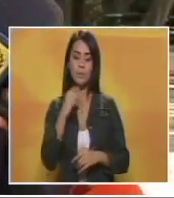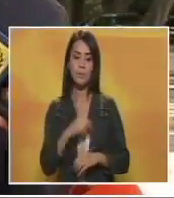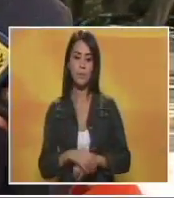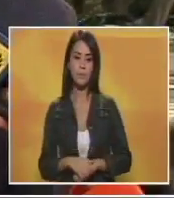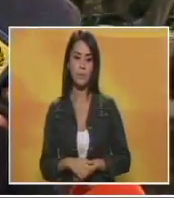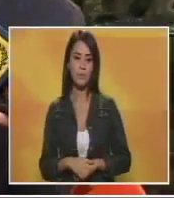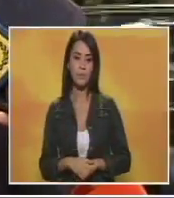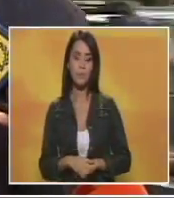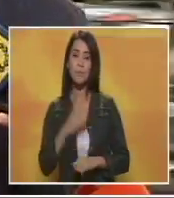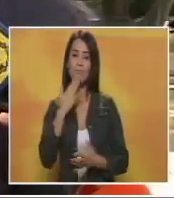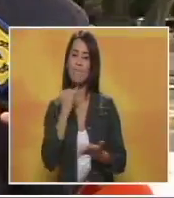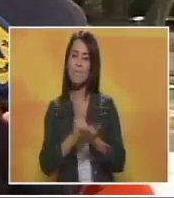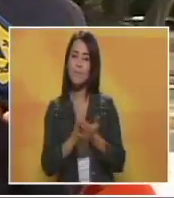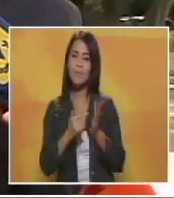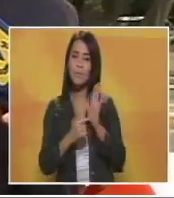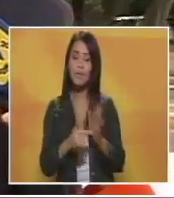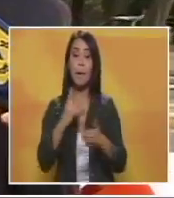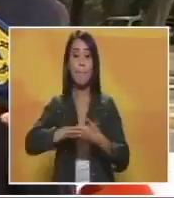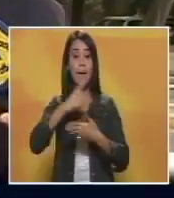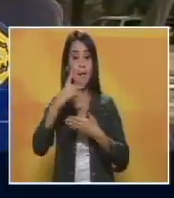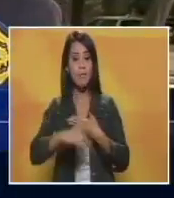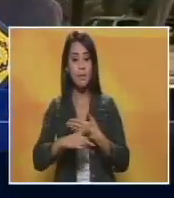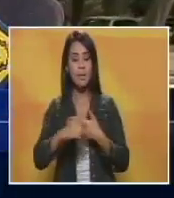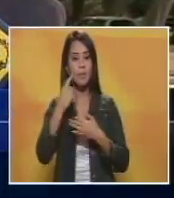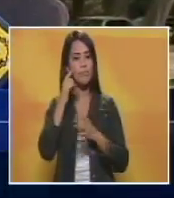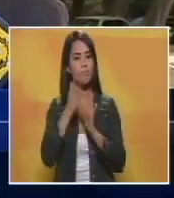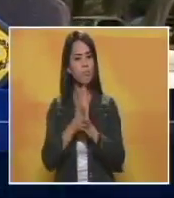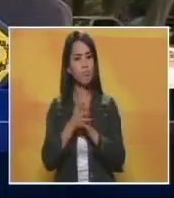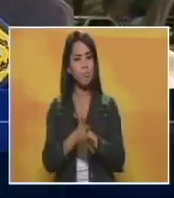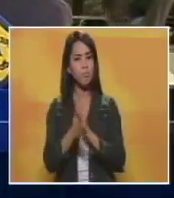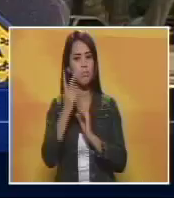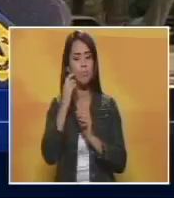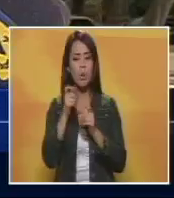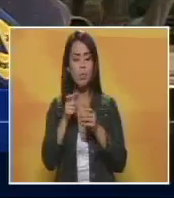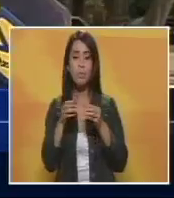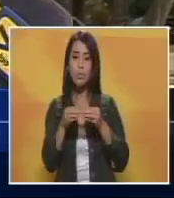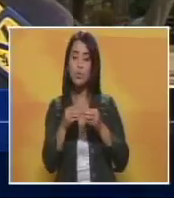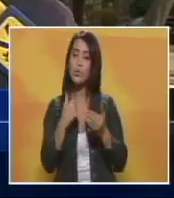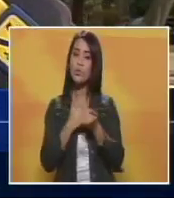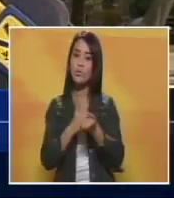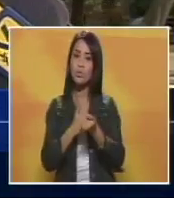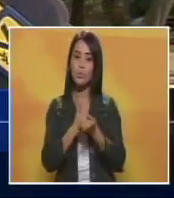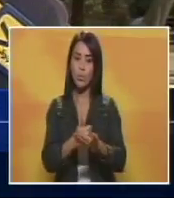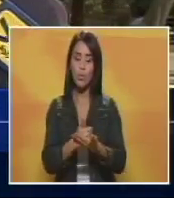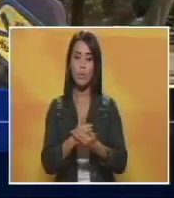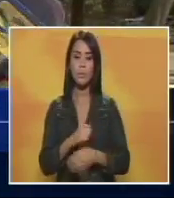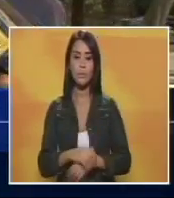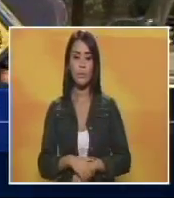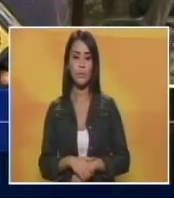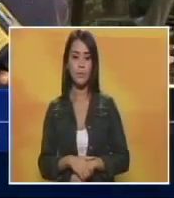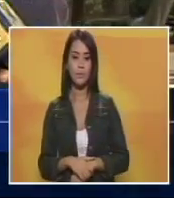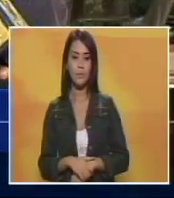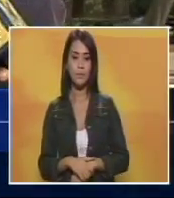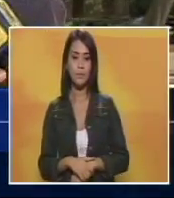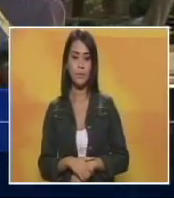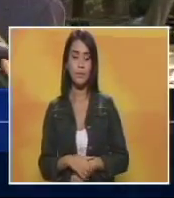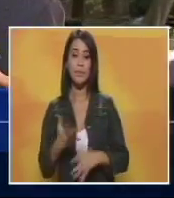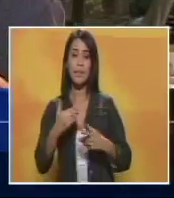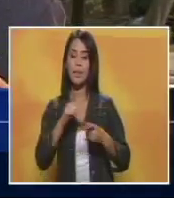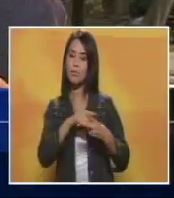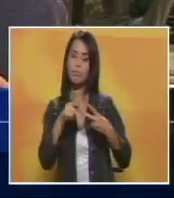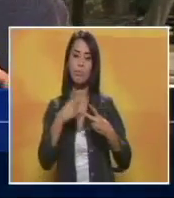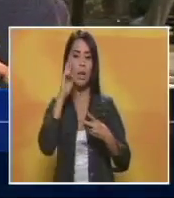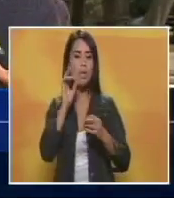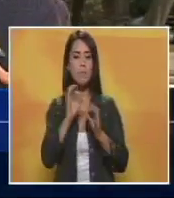esa constatación se proceda a planificar y a proyectar la asistencia que requerimos, tanto sanitaria como nutricional. Y también en el caso